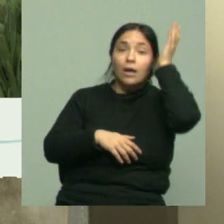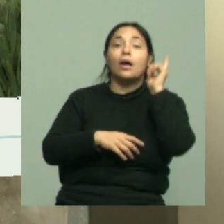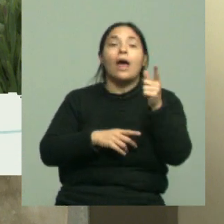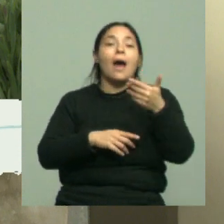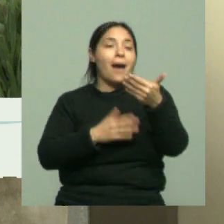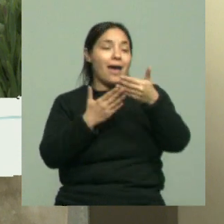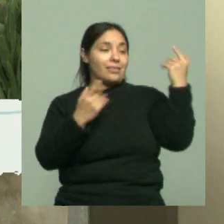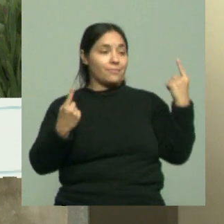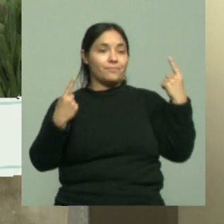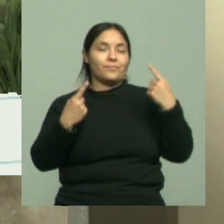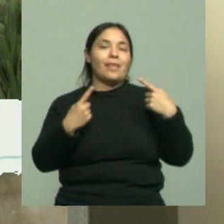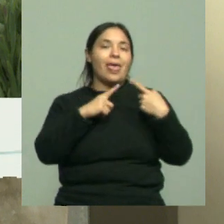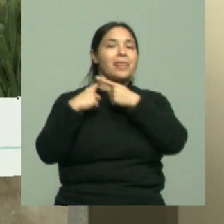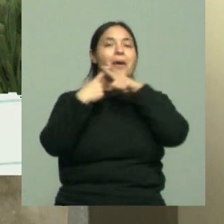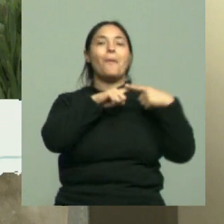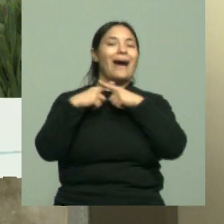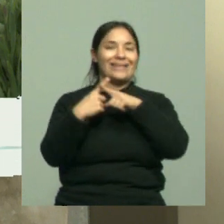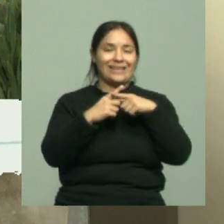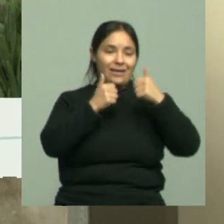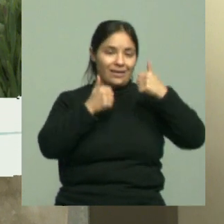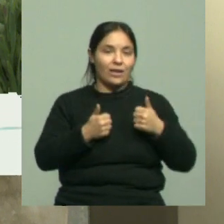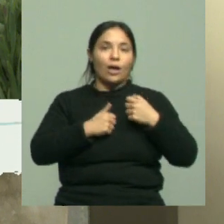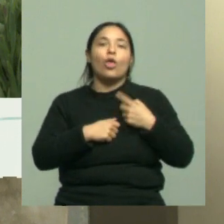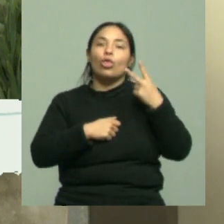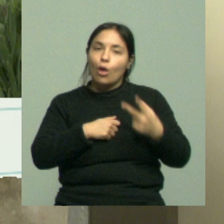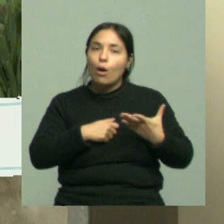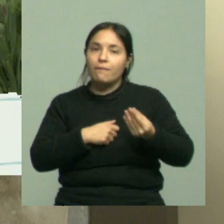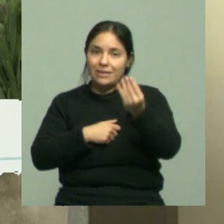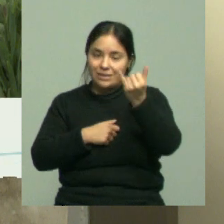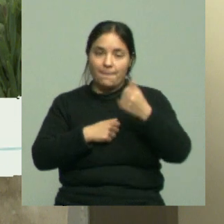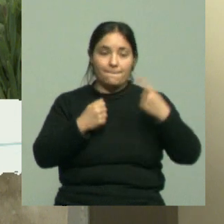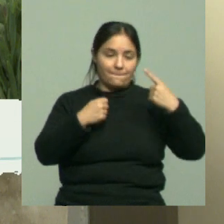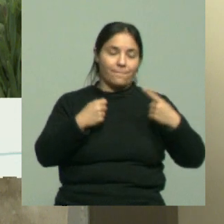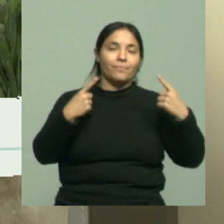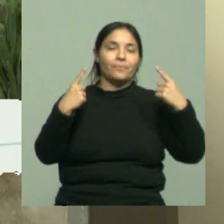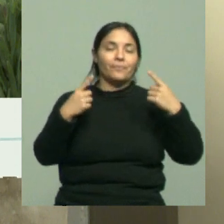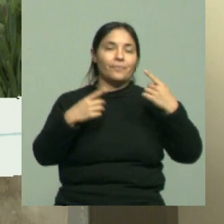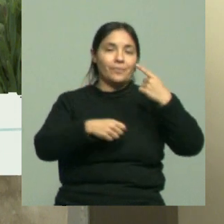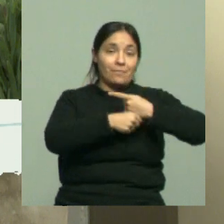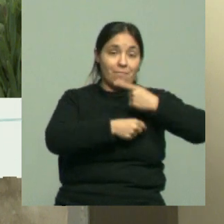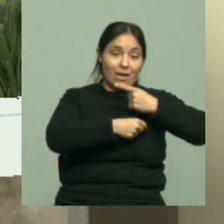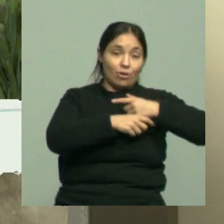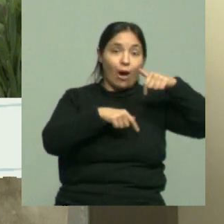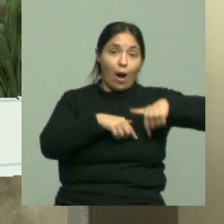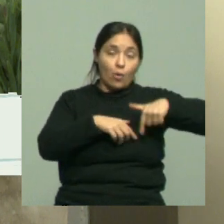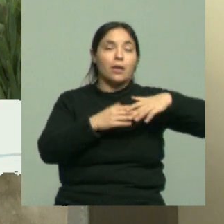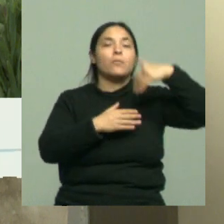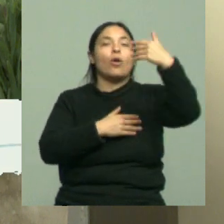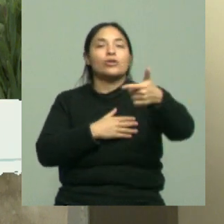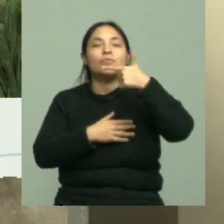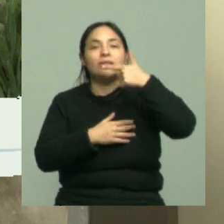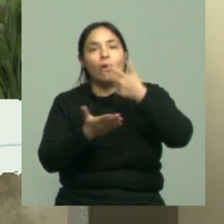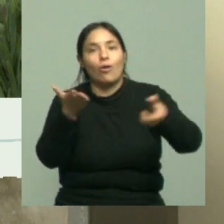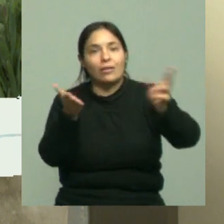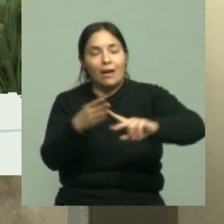el primero de dos, que al menos dos estaban confirmados, el próximo va a ser en septiembre, y esta, digamos,